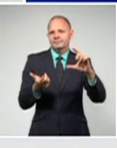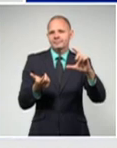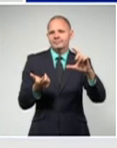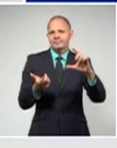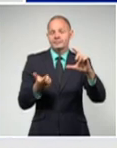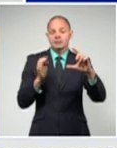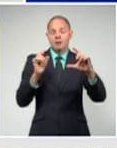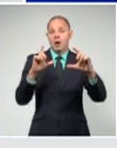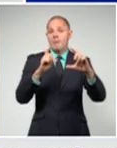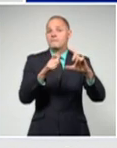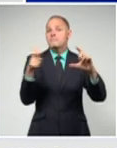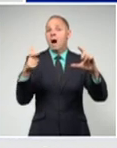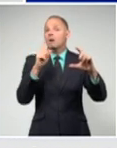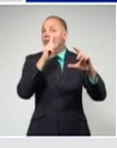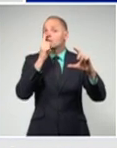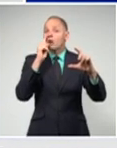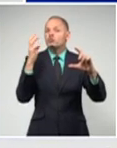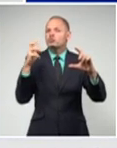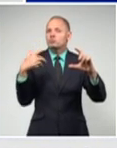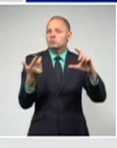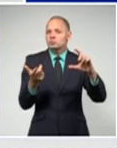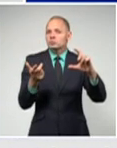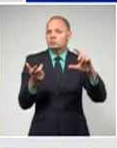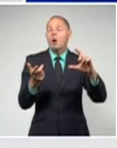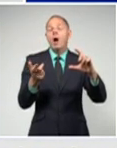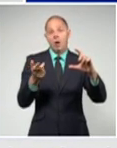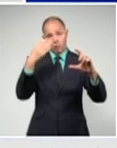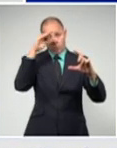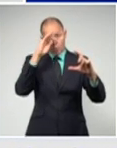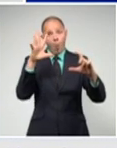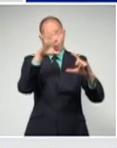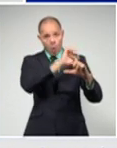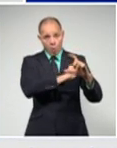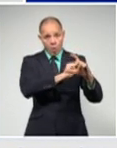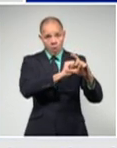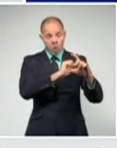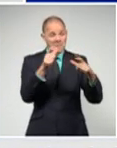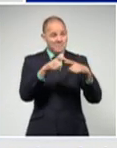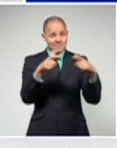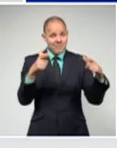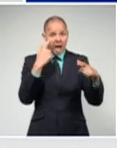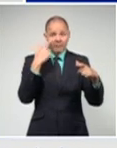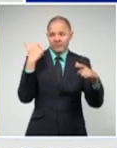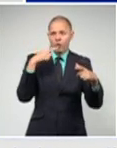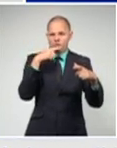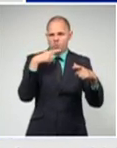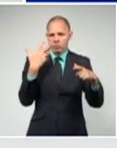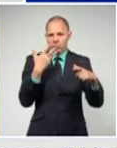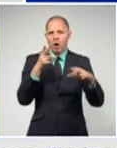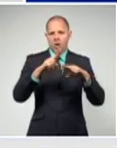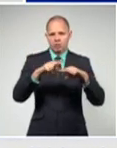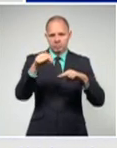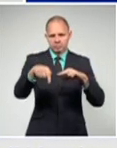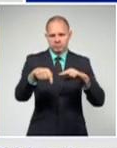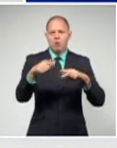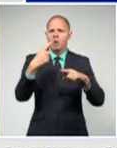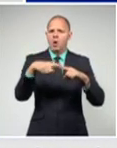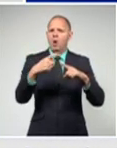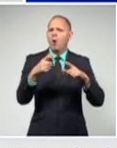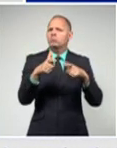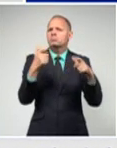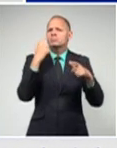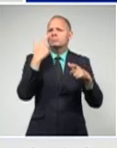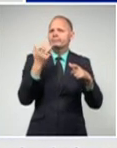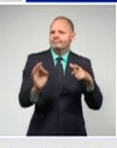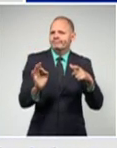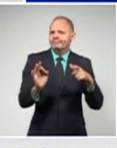procesaron muestras de todas las provincias y el municipio especial Isla de la Juventud, los mayores por ciento